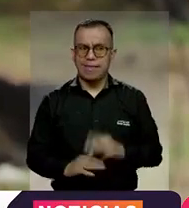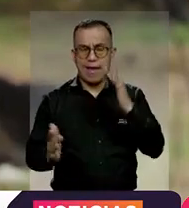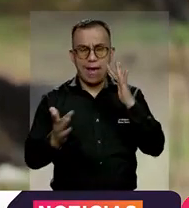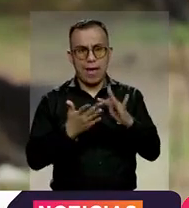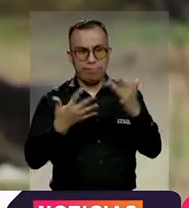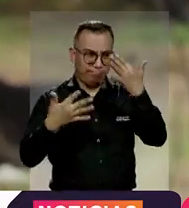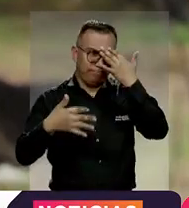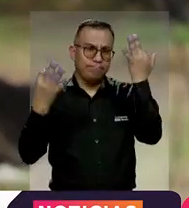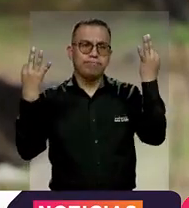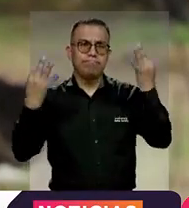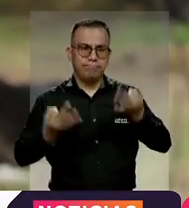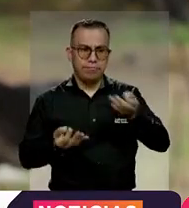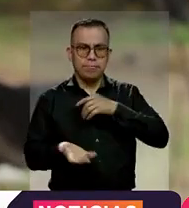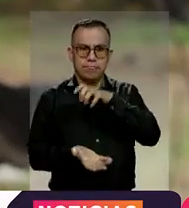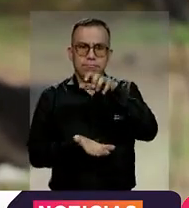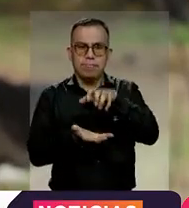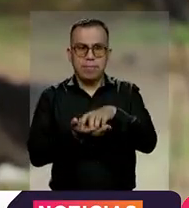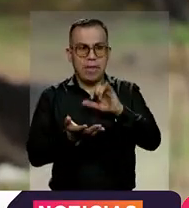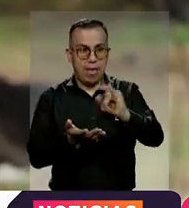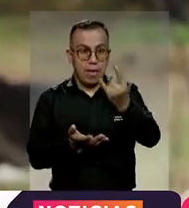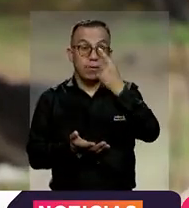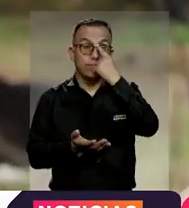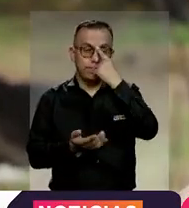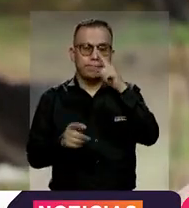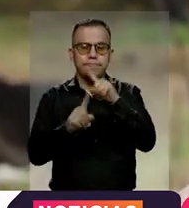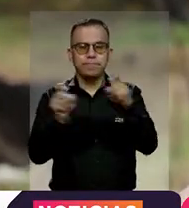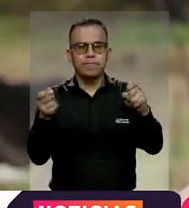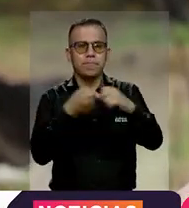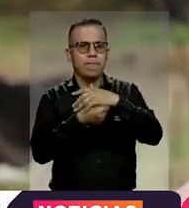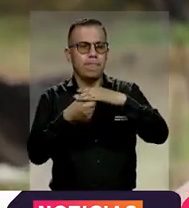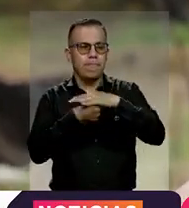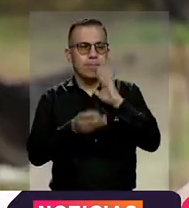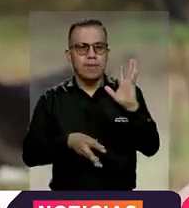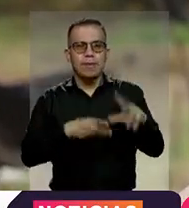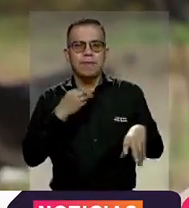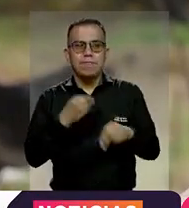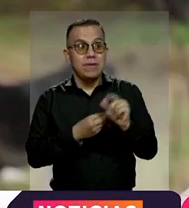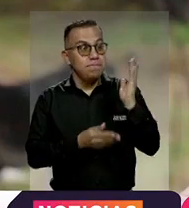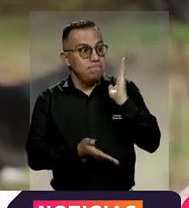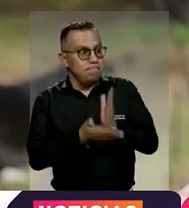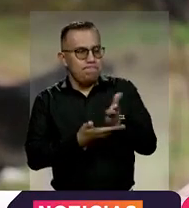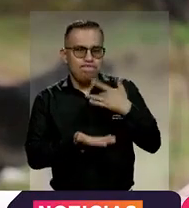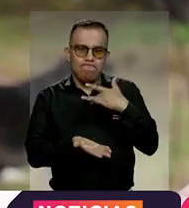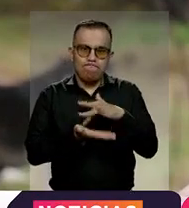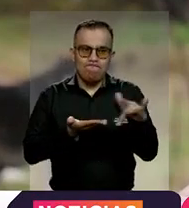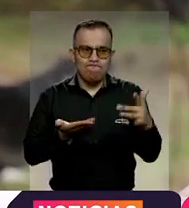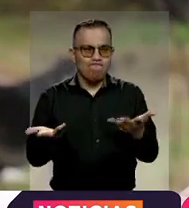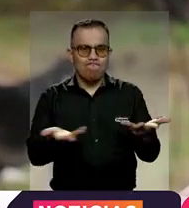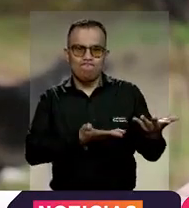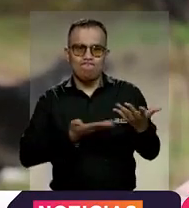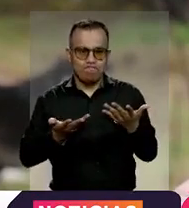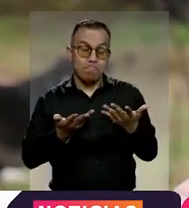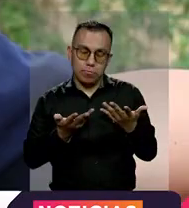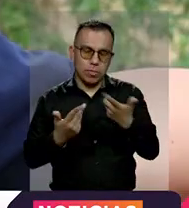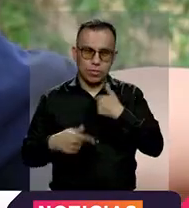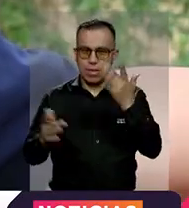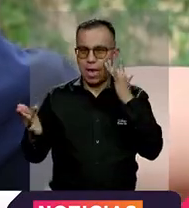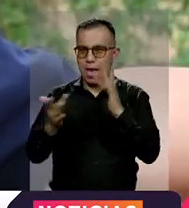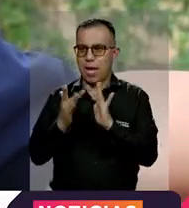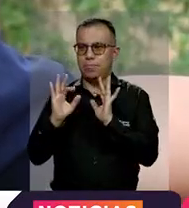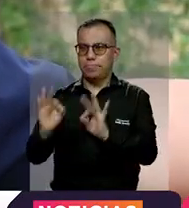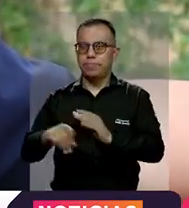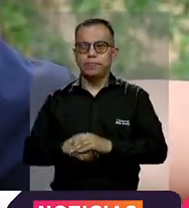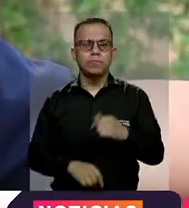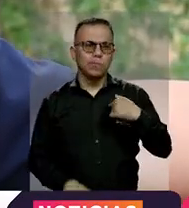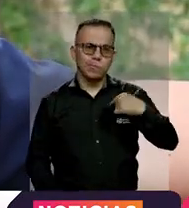se hiciera algo bueno por el barrio de una emergencia cualquier cosa me parece perfecto pues